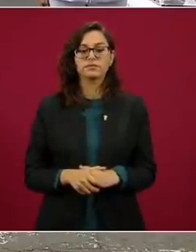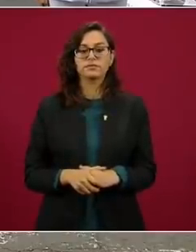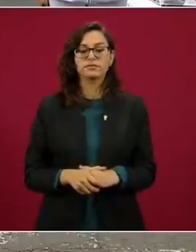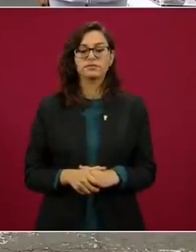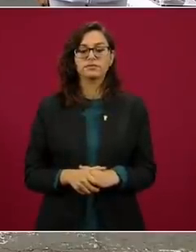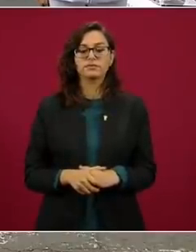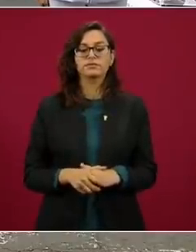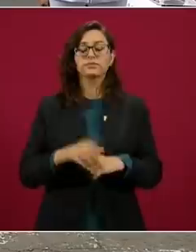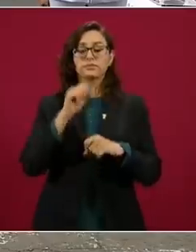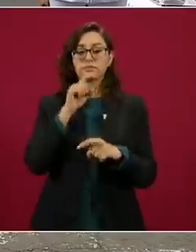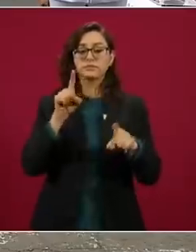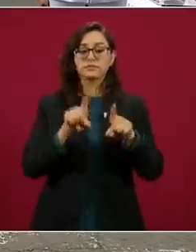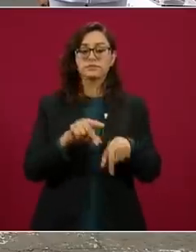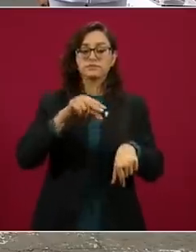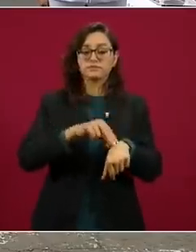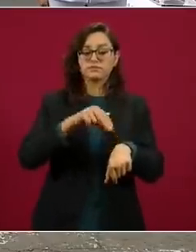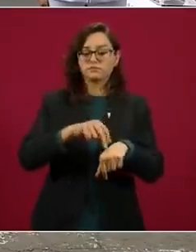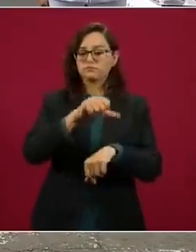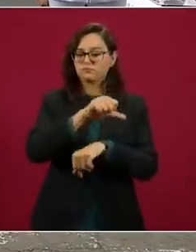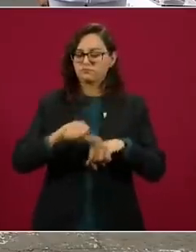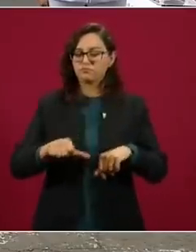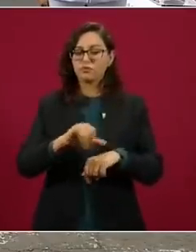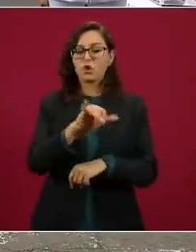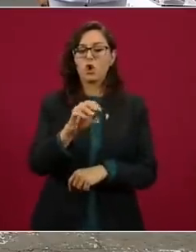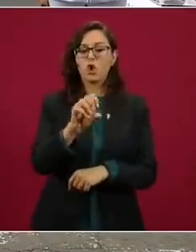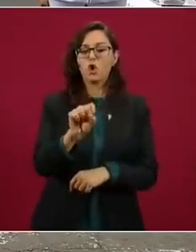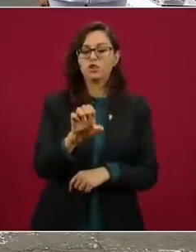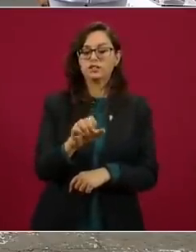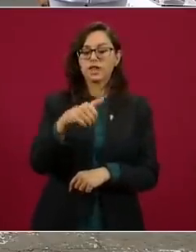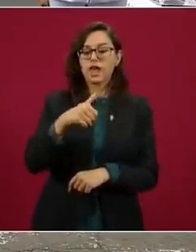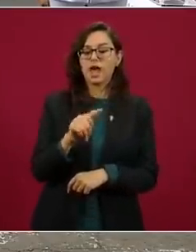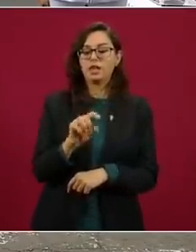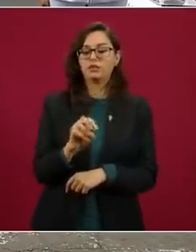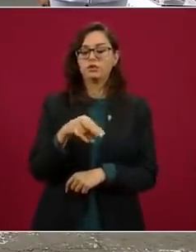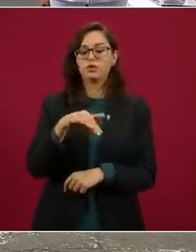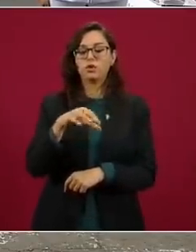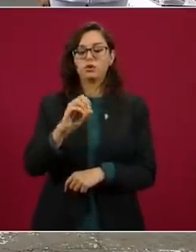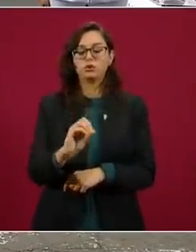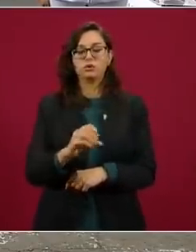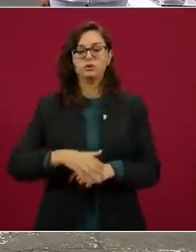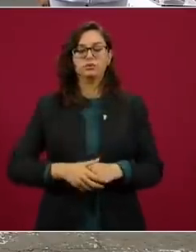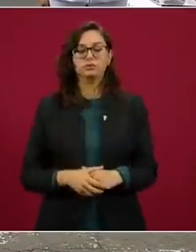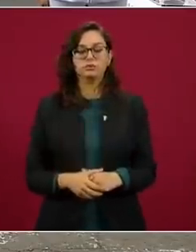mayor médico cirujano jose antonio gallegos vargas